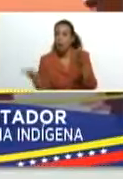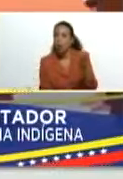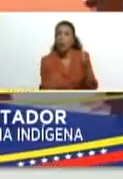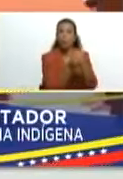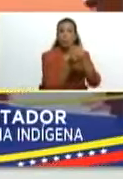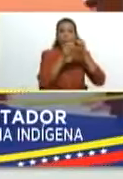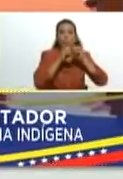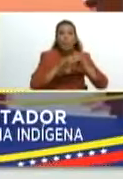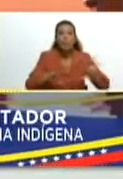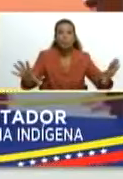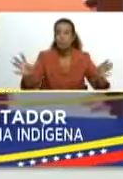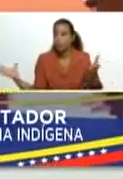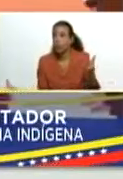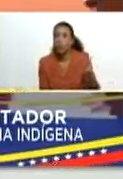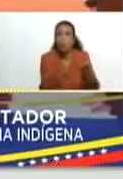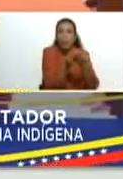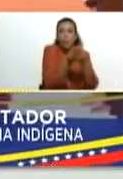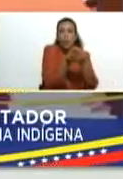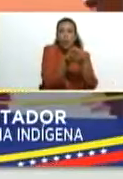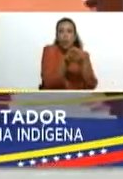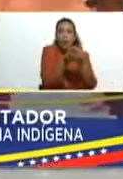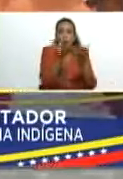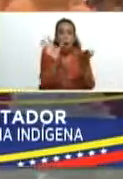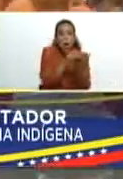distribuyendo las verdades.